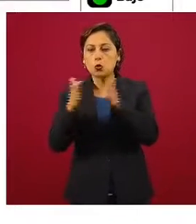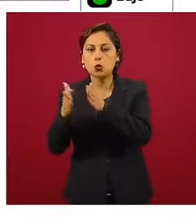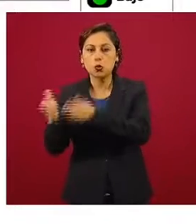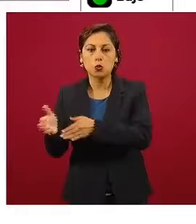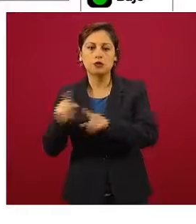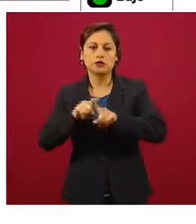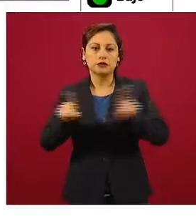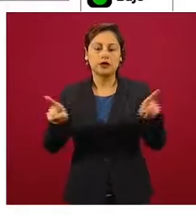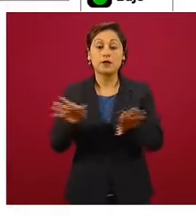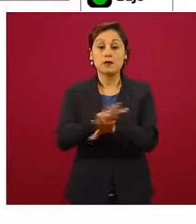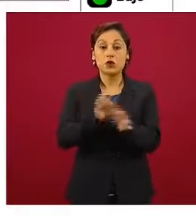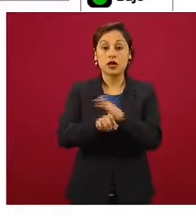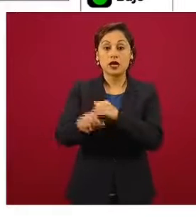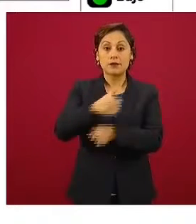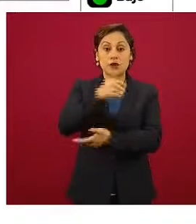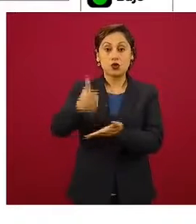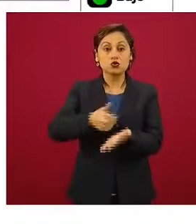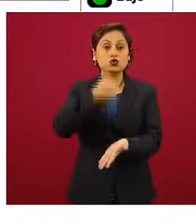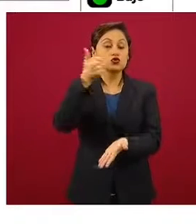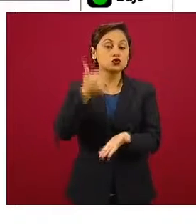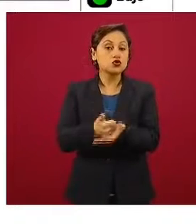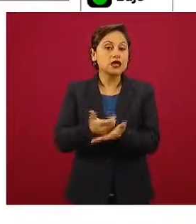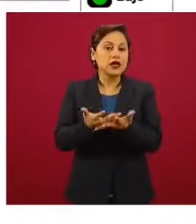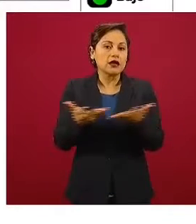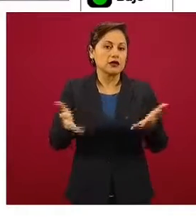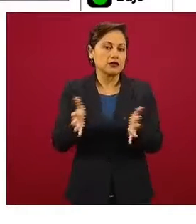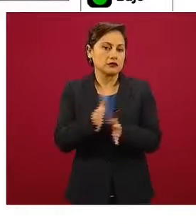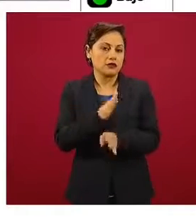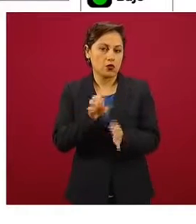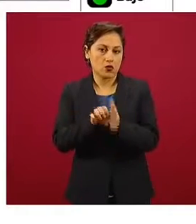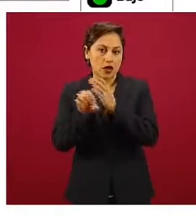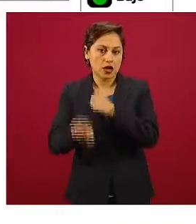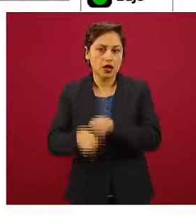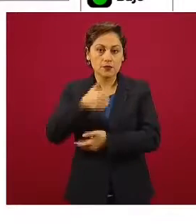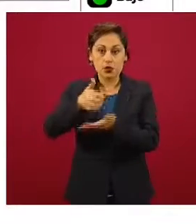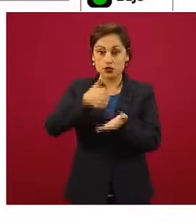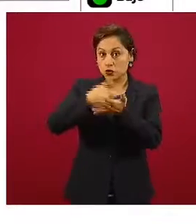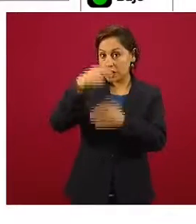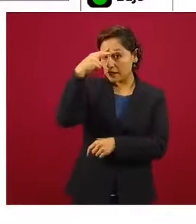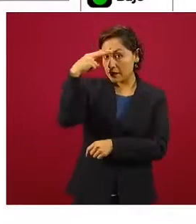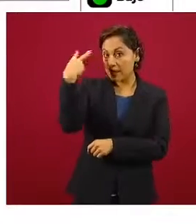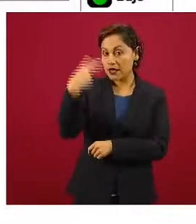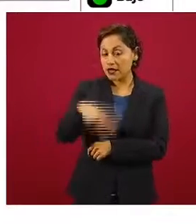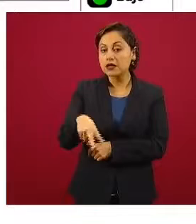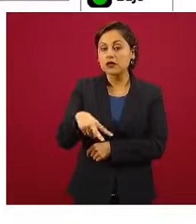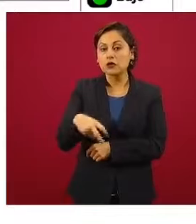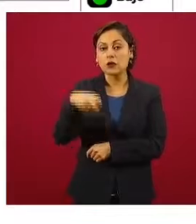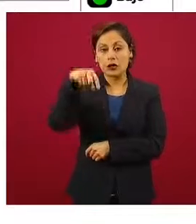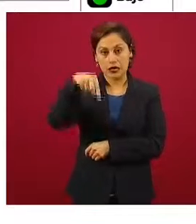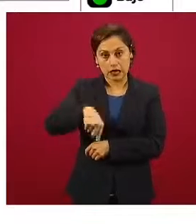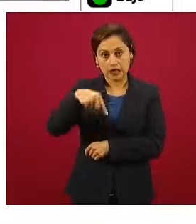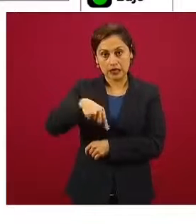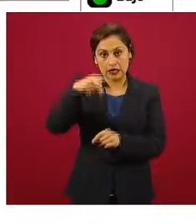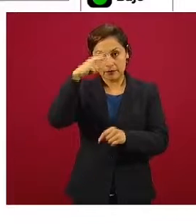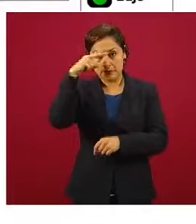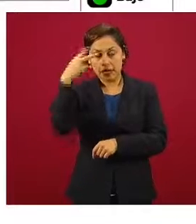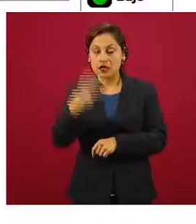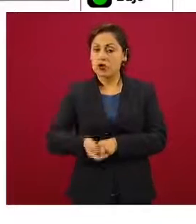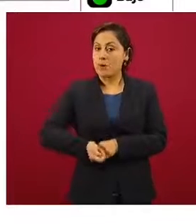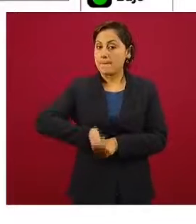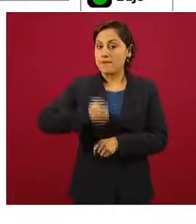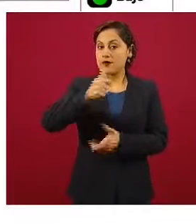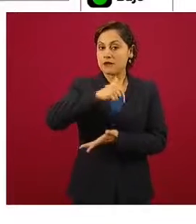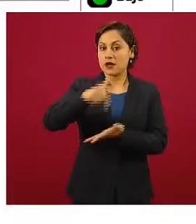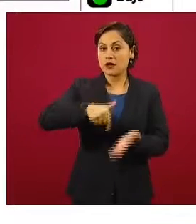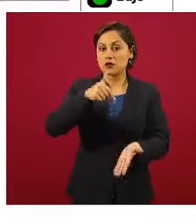zonas urbanas grandes, como la del Valle de México, que fue la primera en tener el primer caso desde el 28 de febrero,